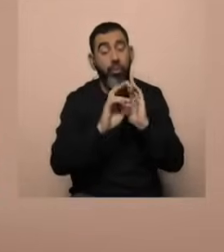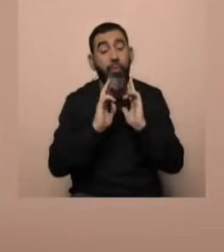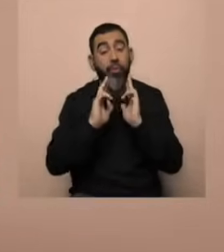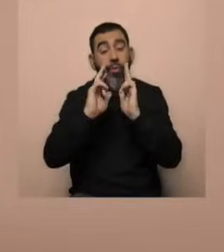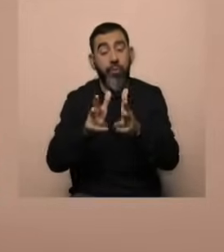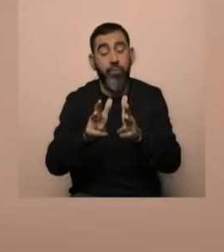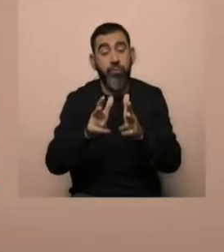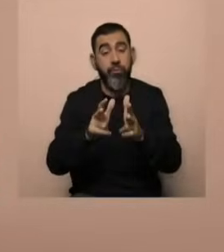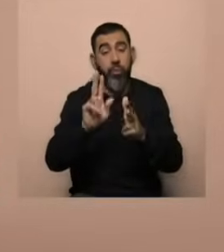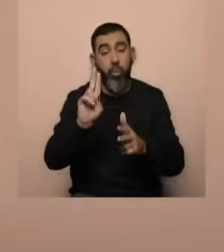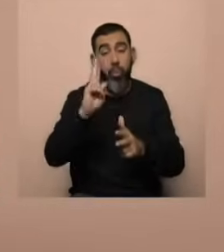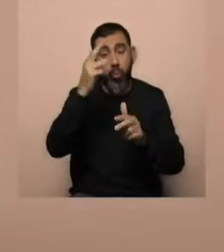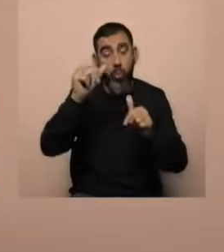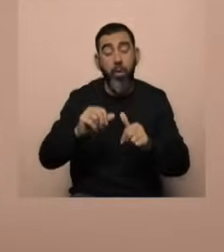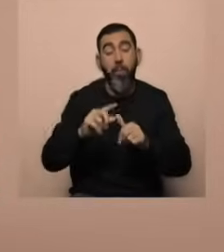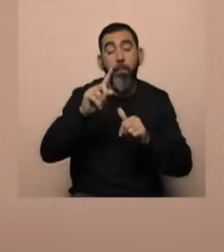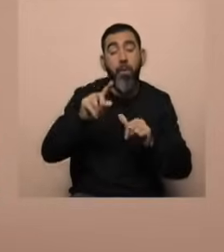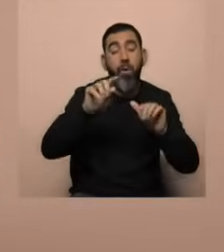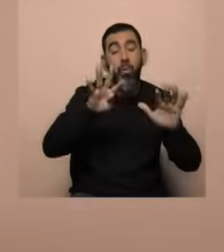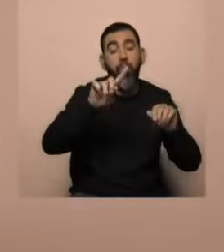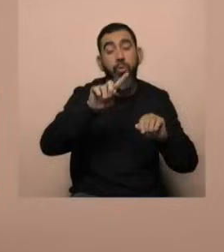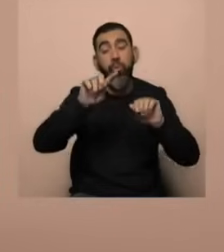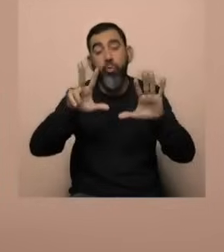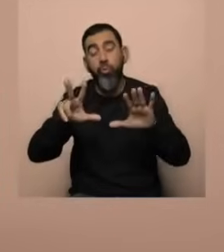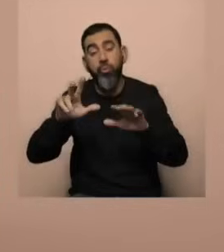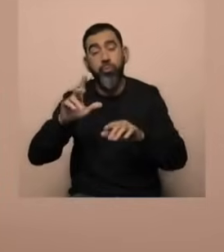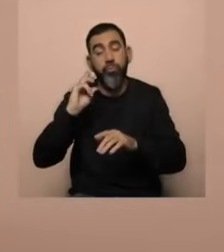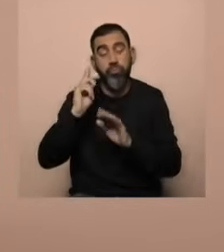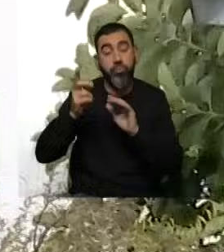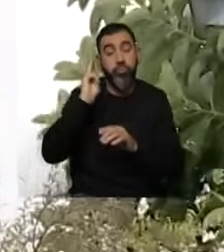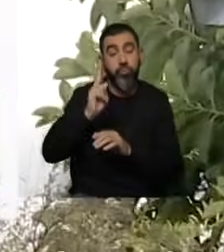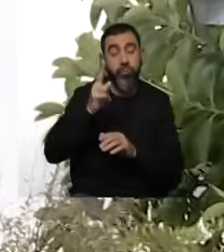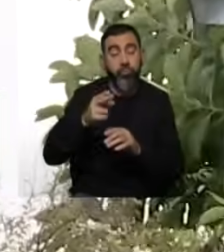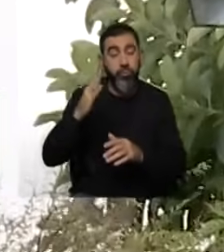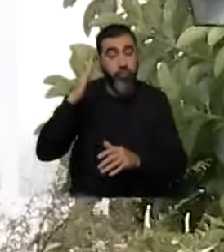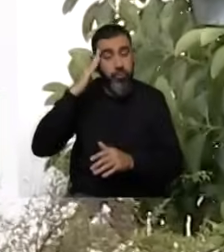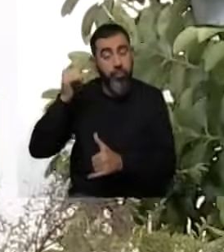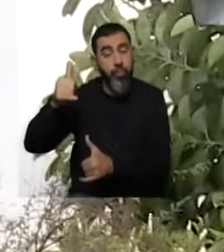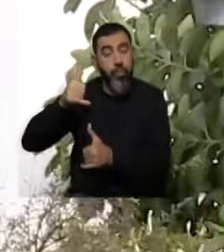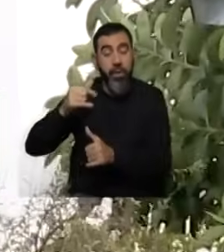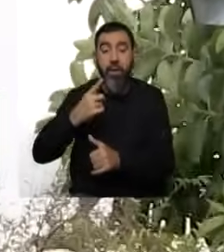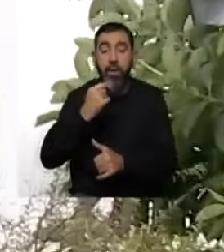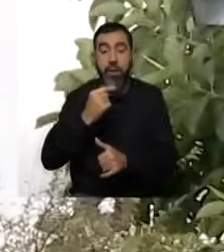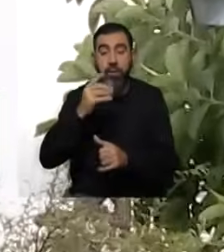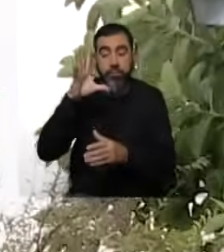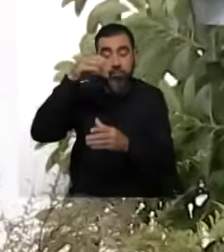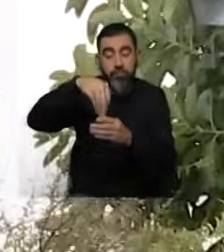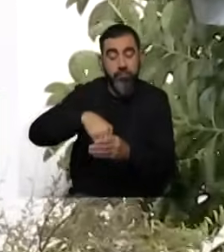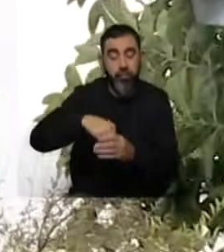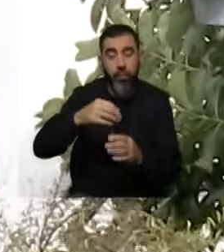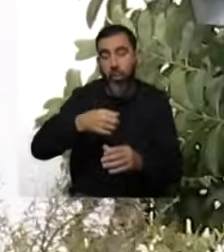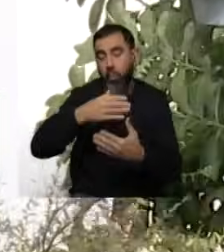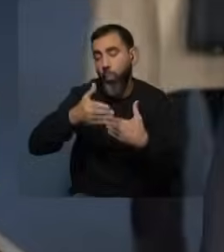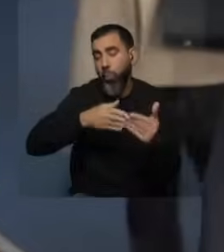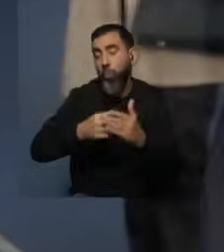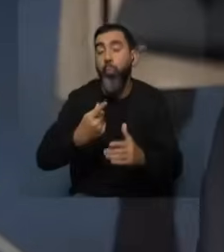mbd noticias que en Uruguay desde 1918 existe una disposición que prohíbe a militares y policías en actividad involucrarse de cualquier manera en